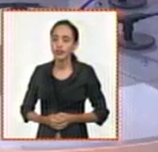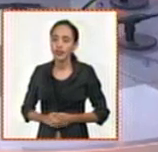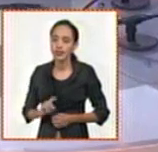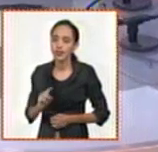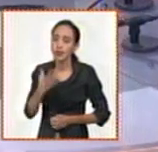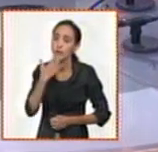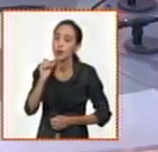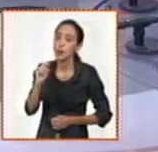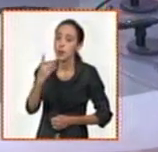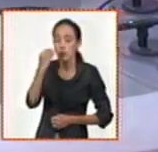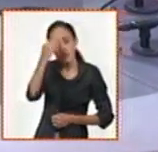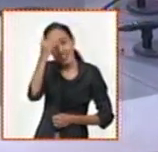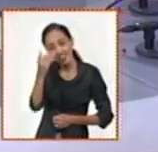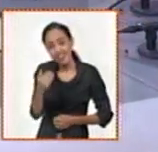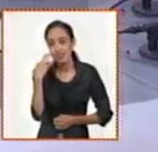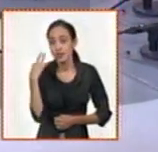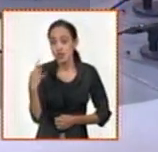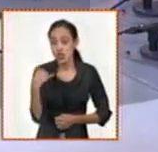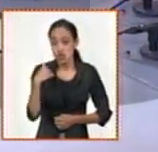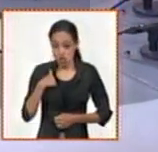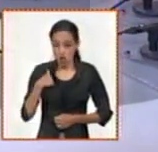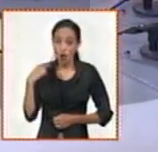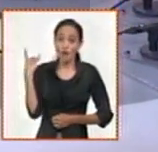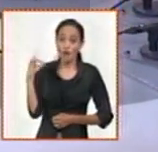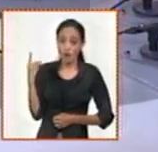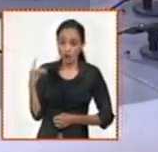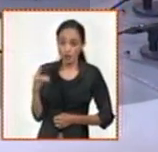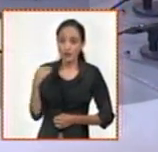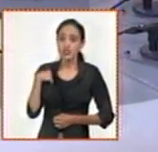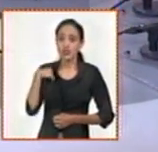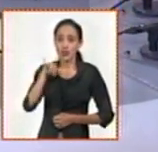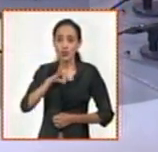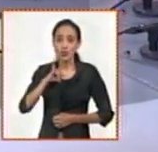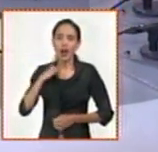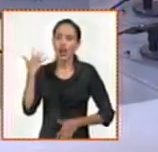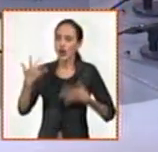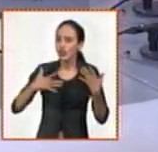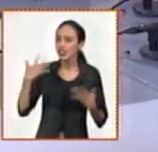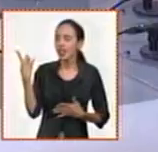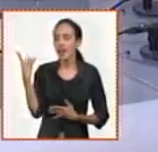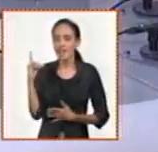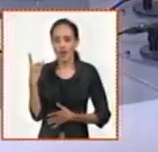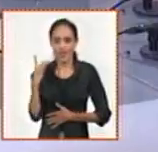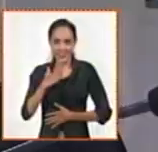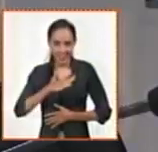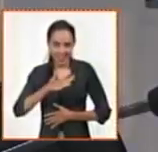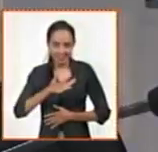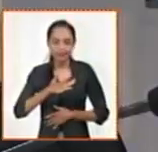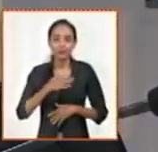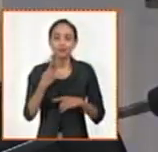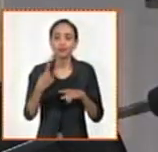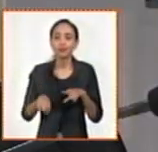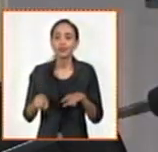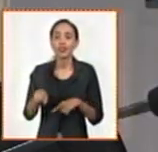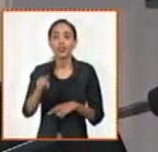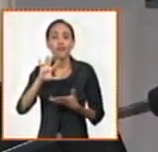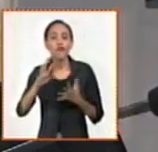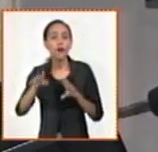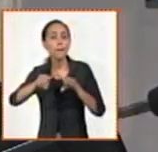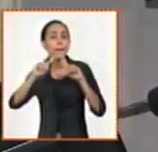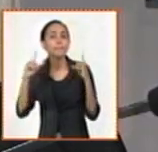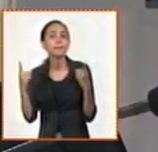invitación. Yo soy de Bolivia, sí, soy orgullosamente boliviana, y en una mirada general